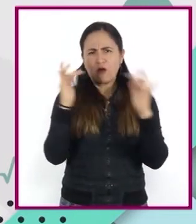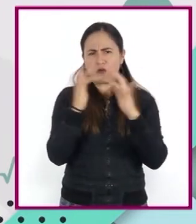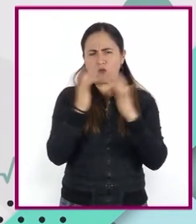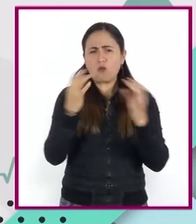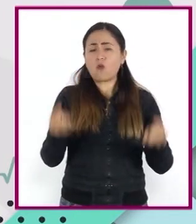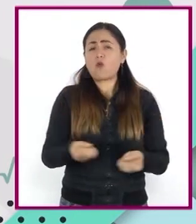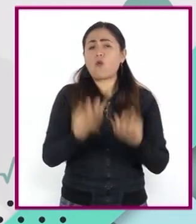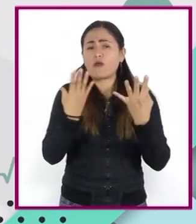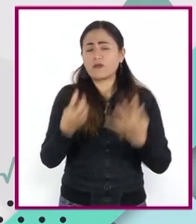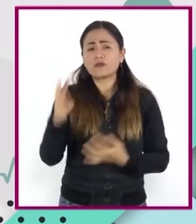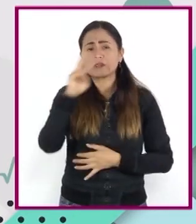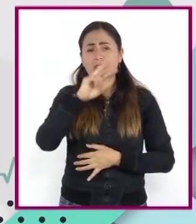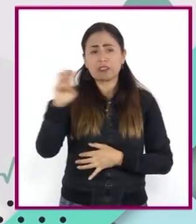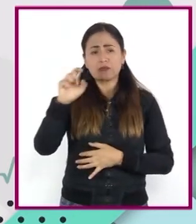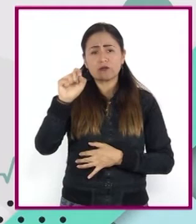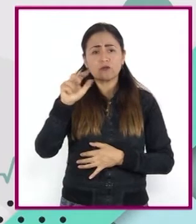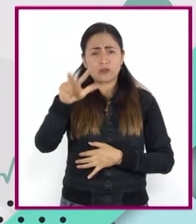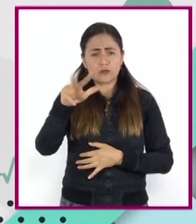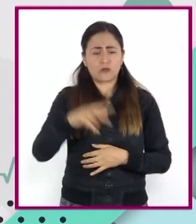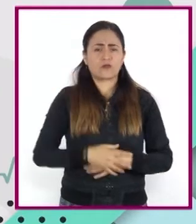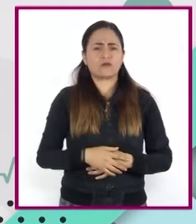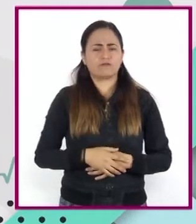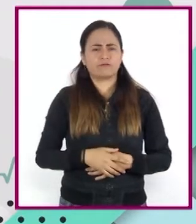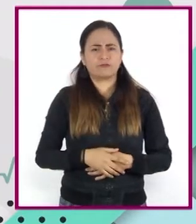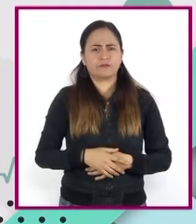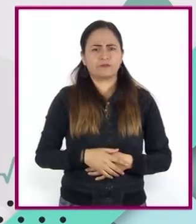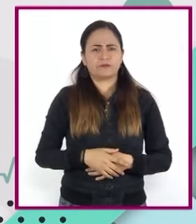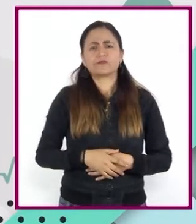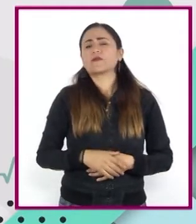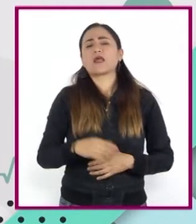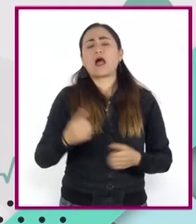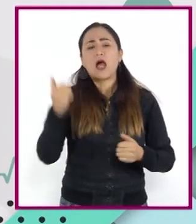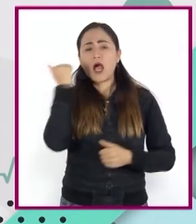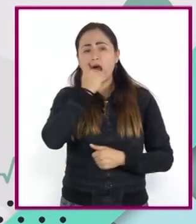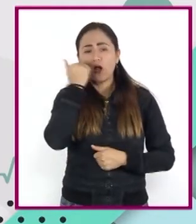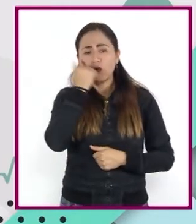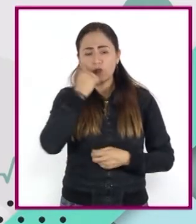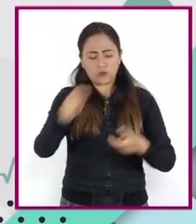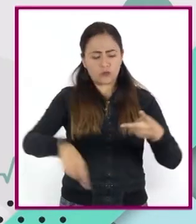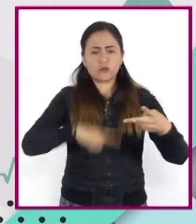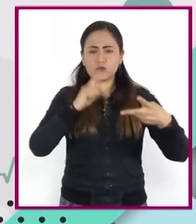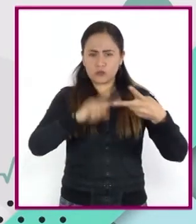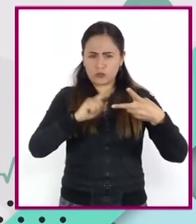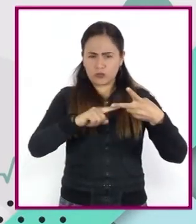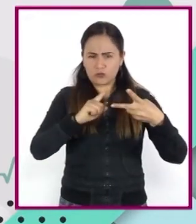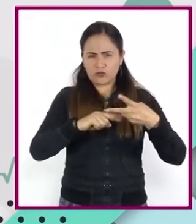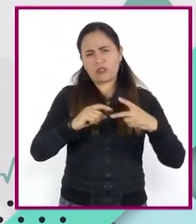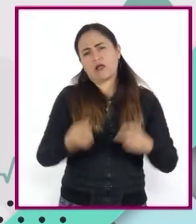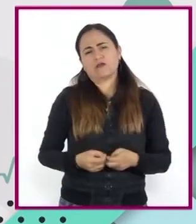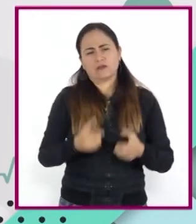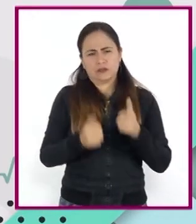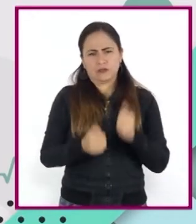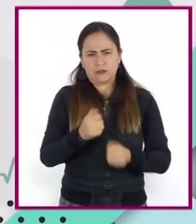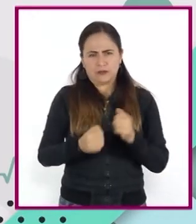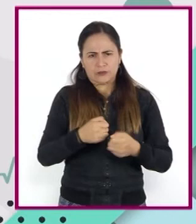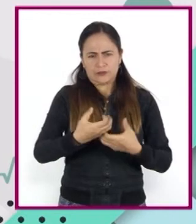de 328. La frecuencia absoluta con la que contestaron la segunda categoría, celular con acceso a internet, fue